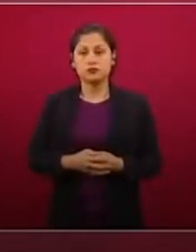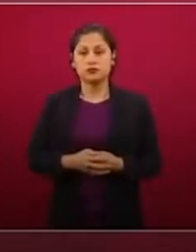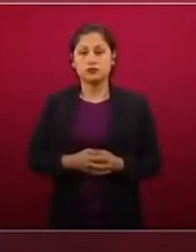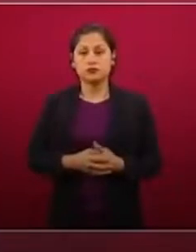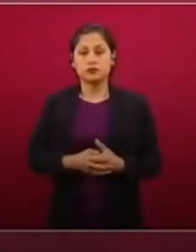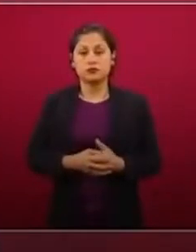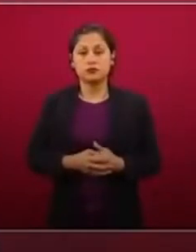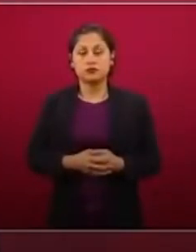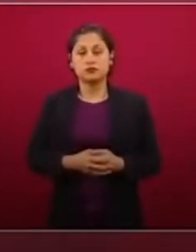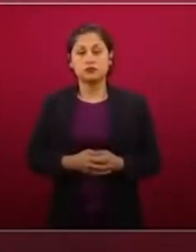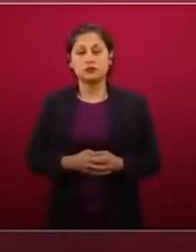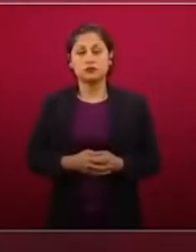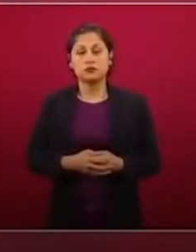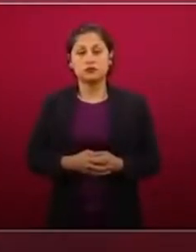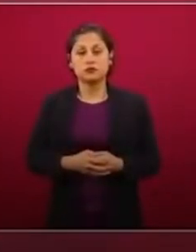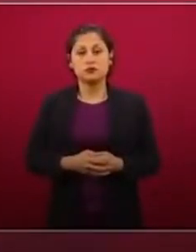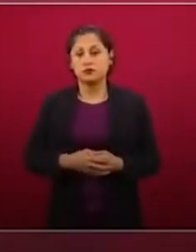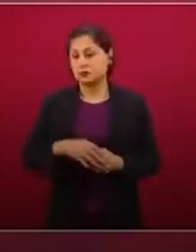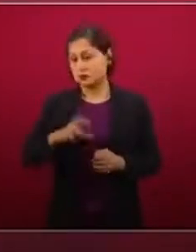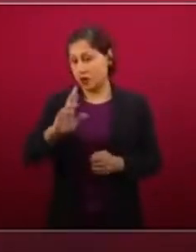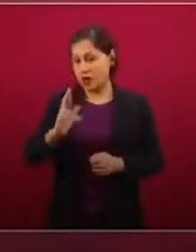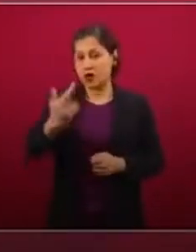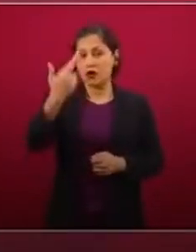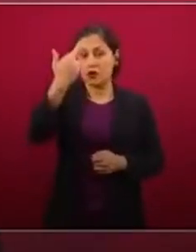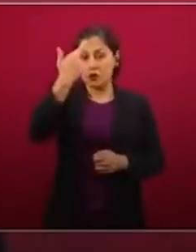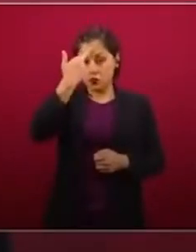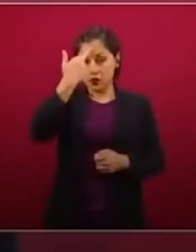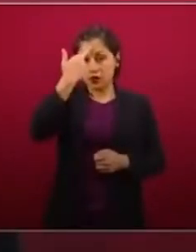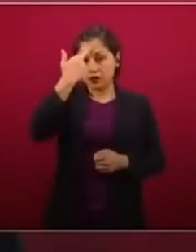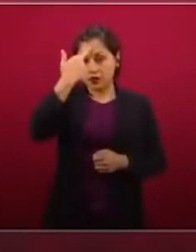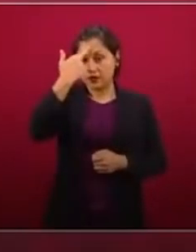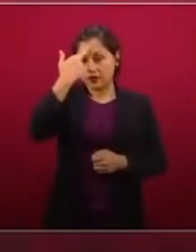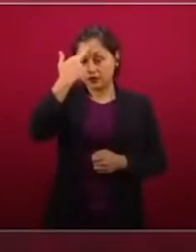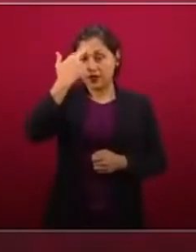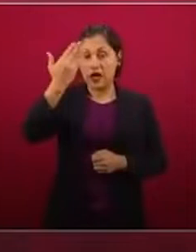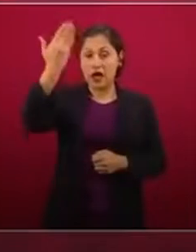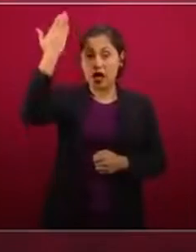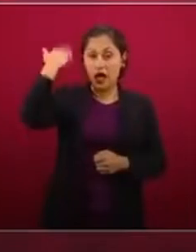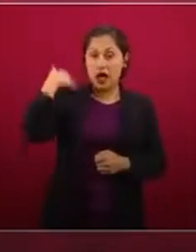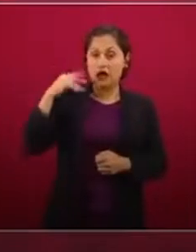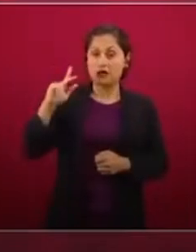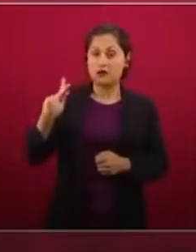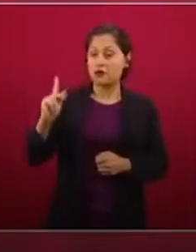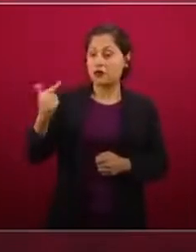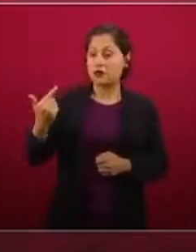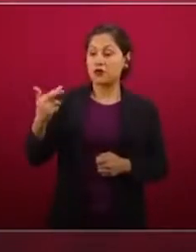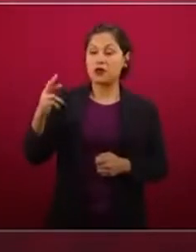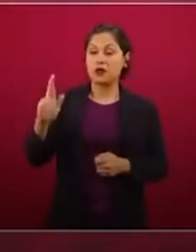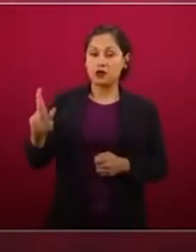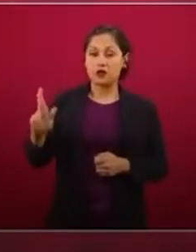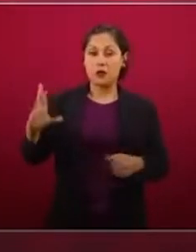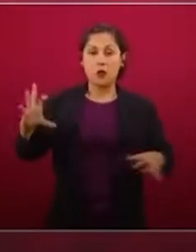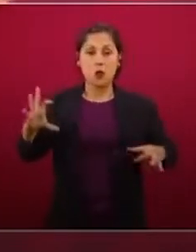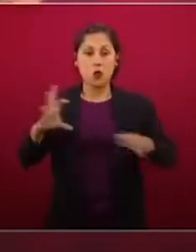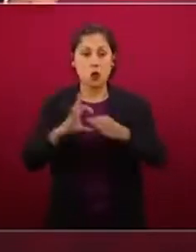no es el tiempo en que la Procuraduría de la República dependía del presidente,